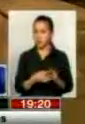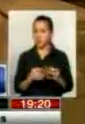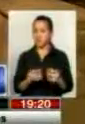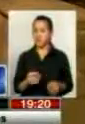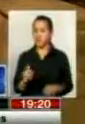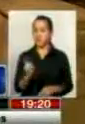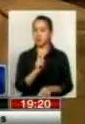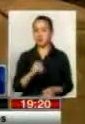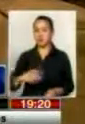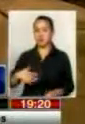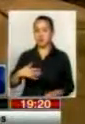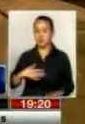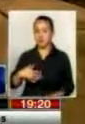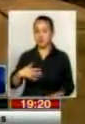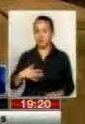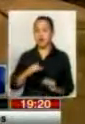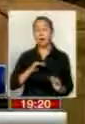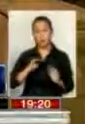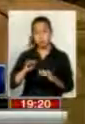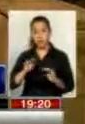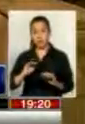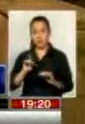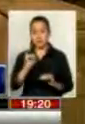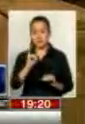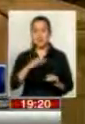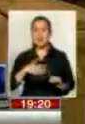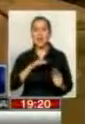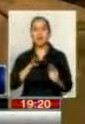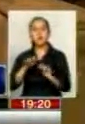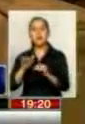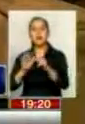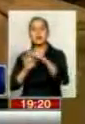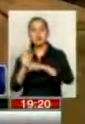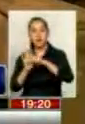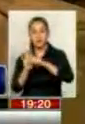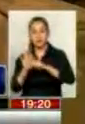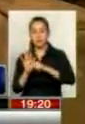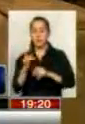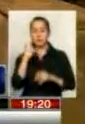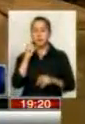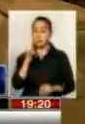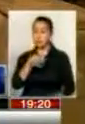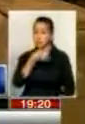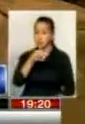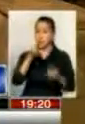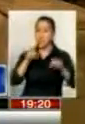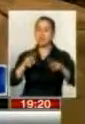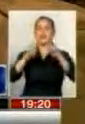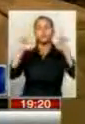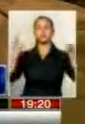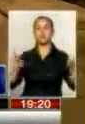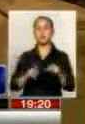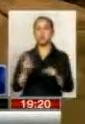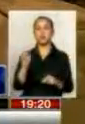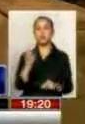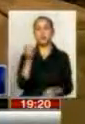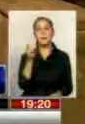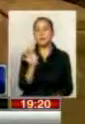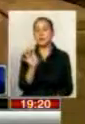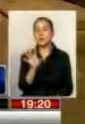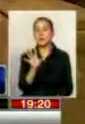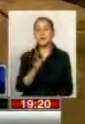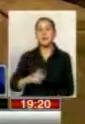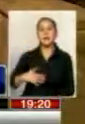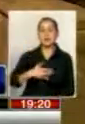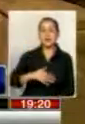despenalizar la interrupción del embarazo, y son precisamente las que usted comenta. Pero, como le digo, estos son ámbitos que queremos no solo sacar, no